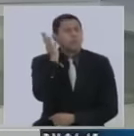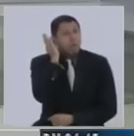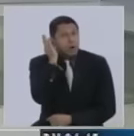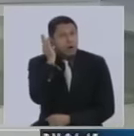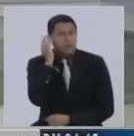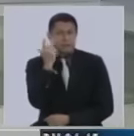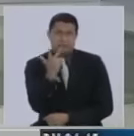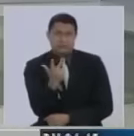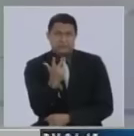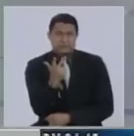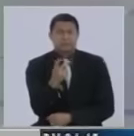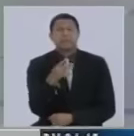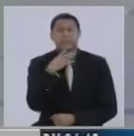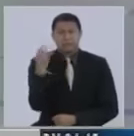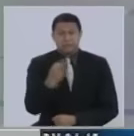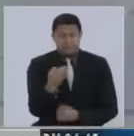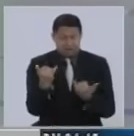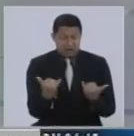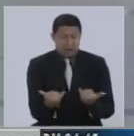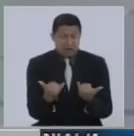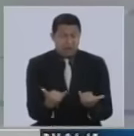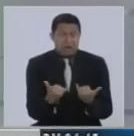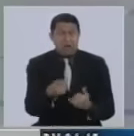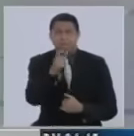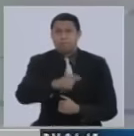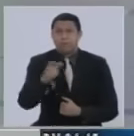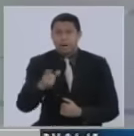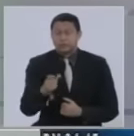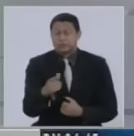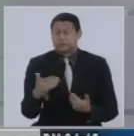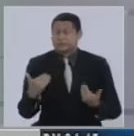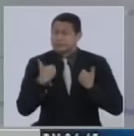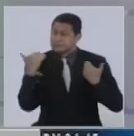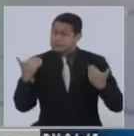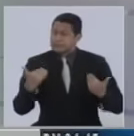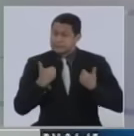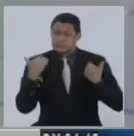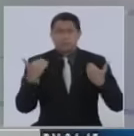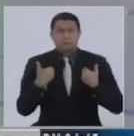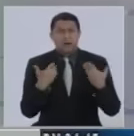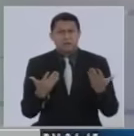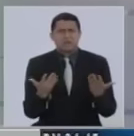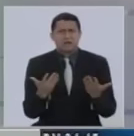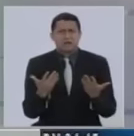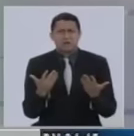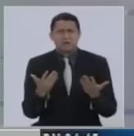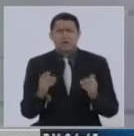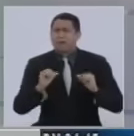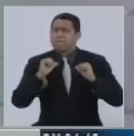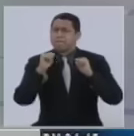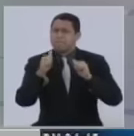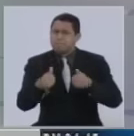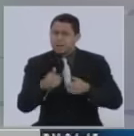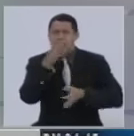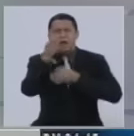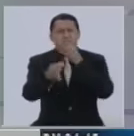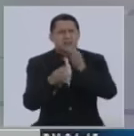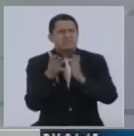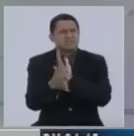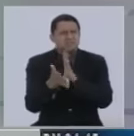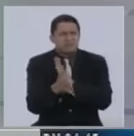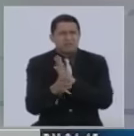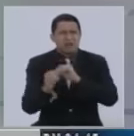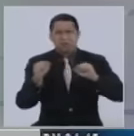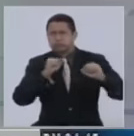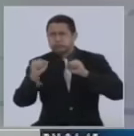una enfermedad sin duda que en la actualidad estos pacientes se han visto muy afectados quisiera entonces iniciar explicando definiendo un poquito